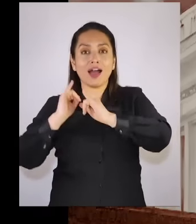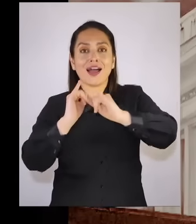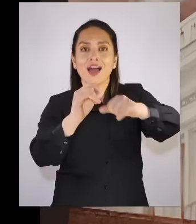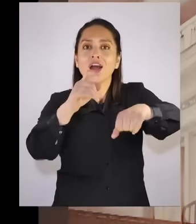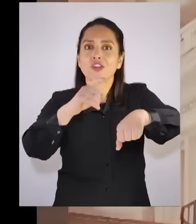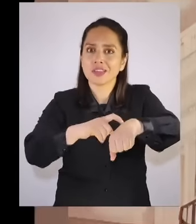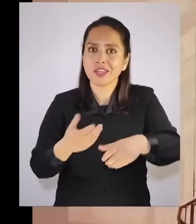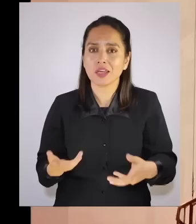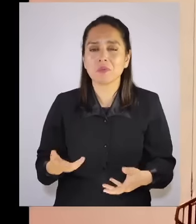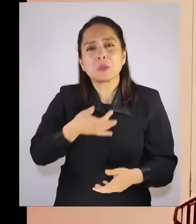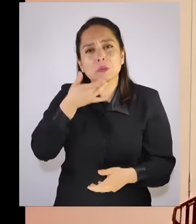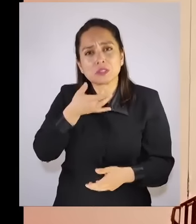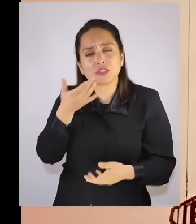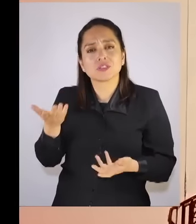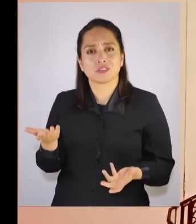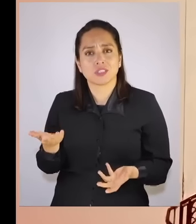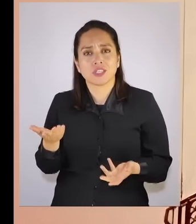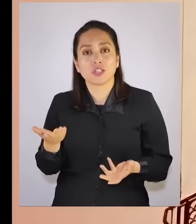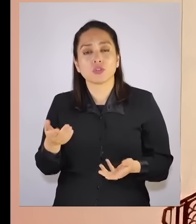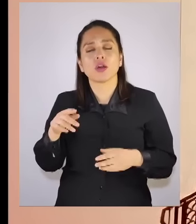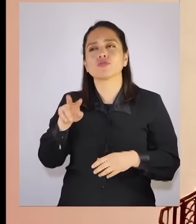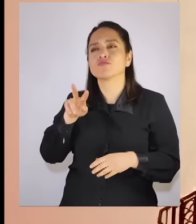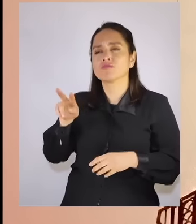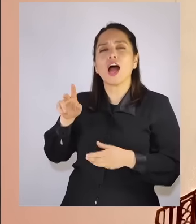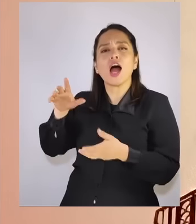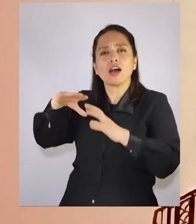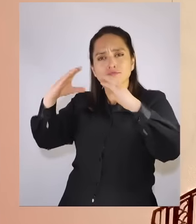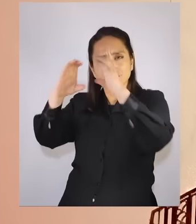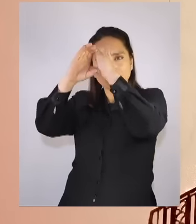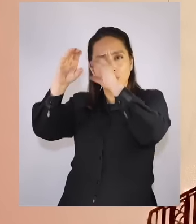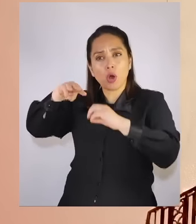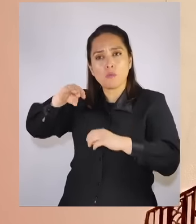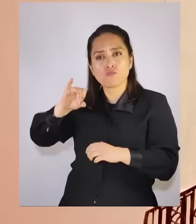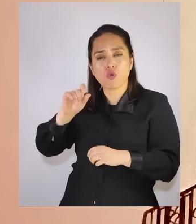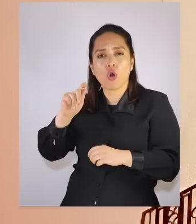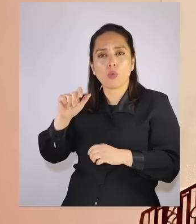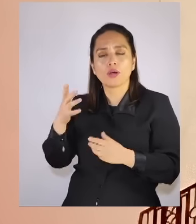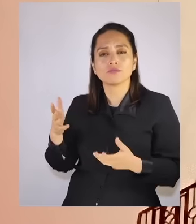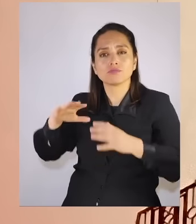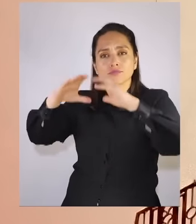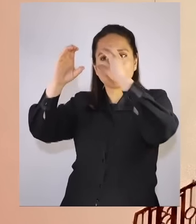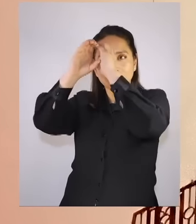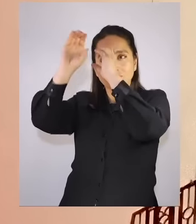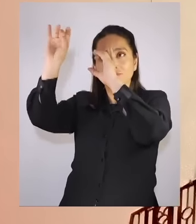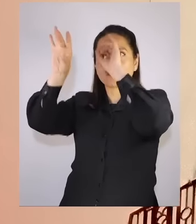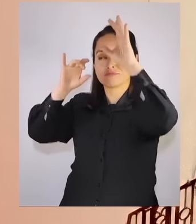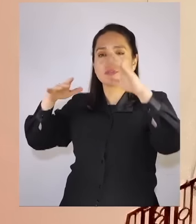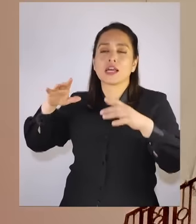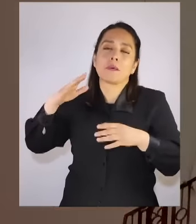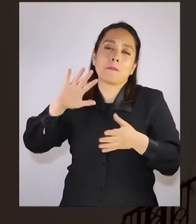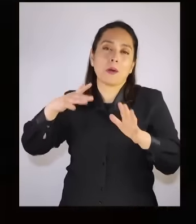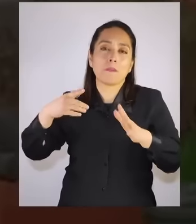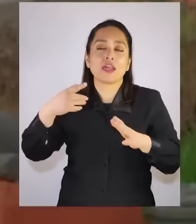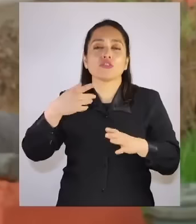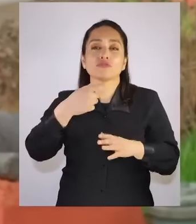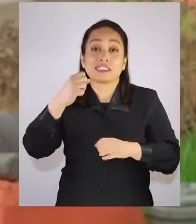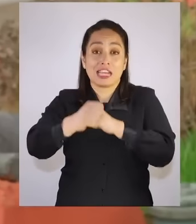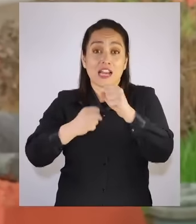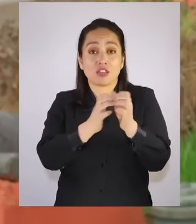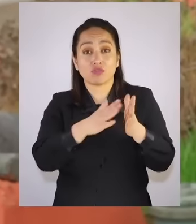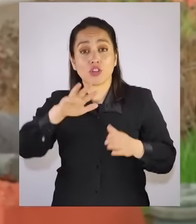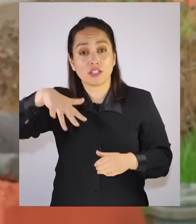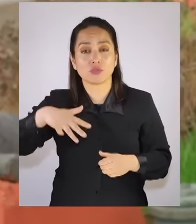decirlo, sencillo, permite situar el observatorio de Juan Mowat dentro del contexto de los observatorios astronómicos en el siglo XIX.